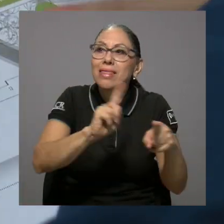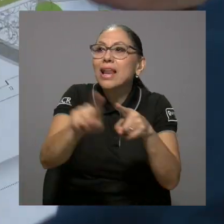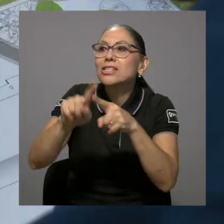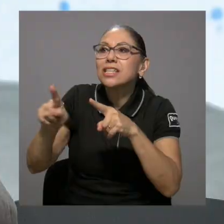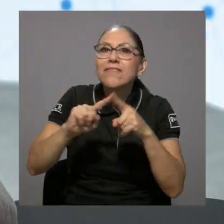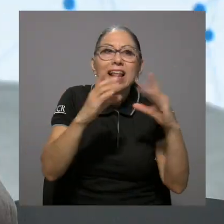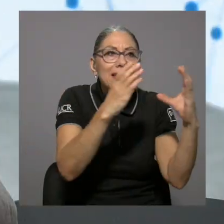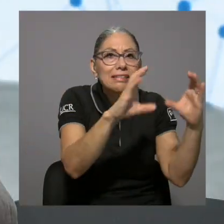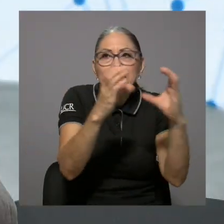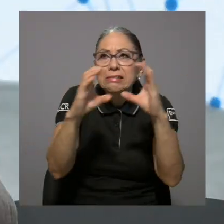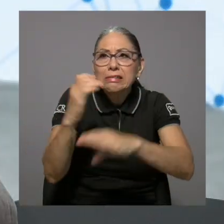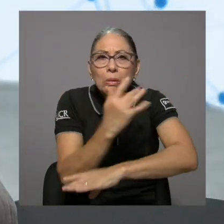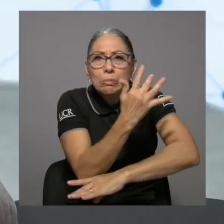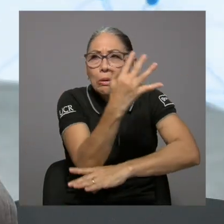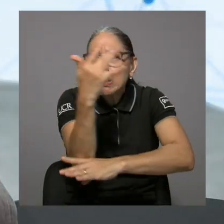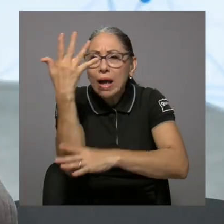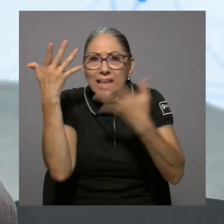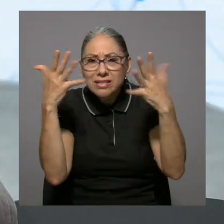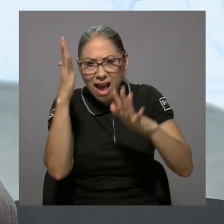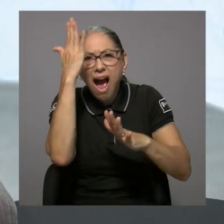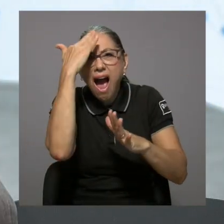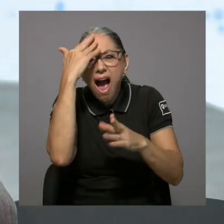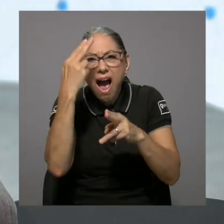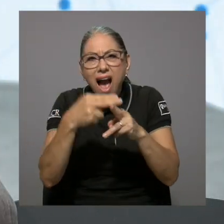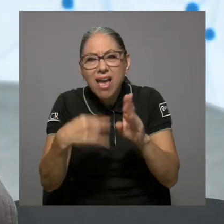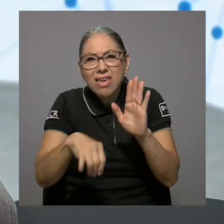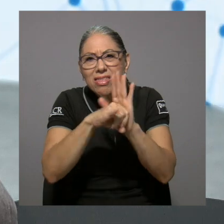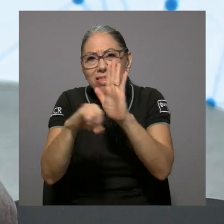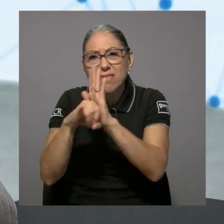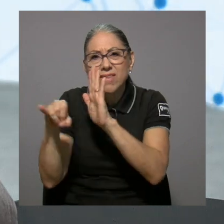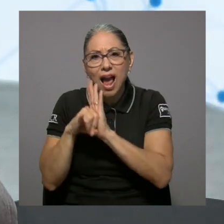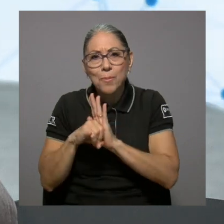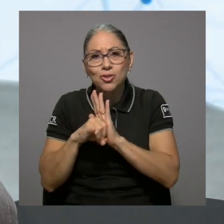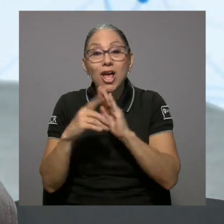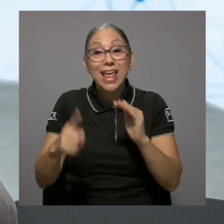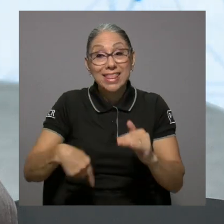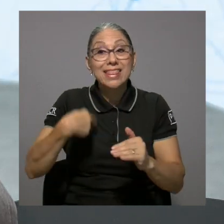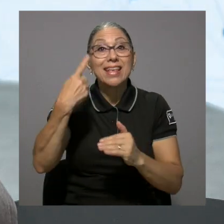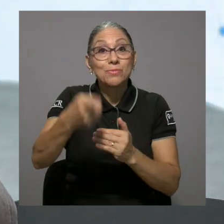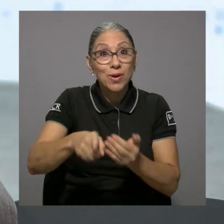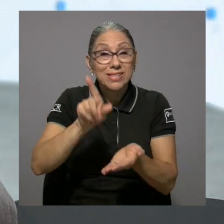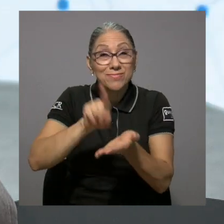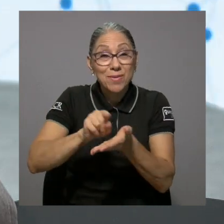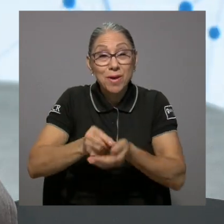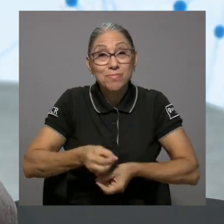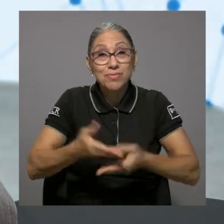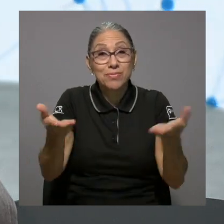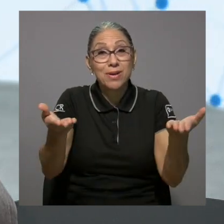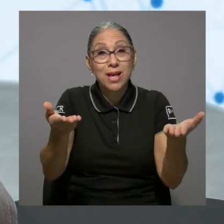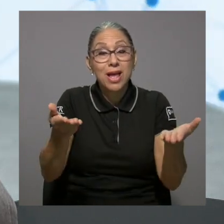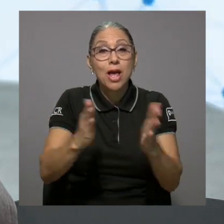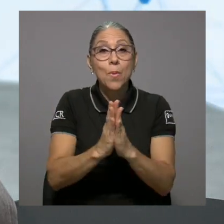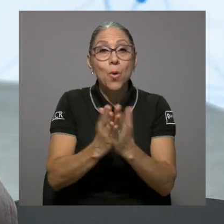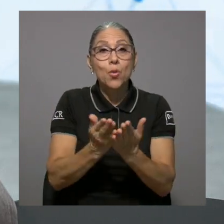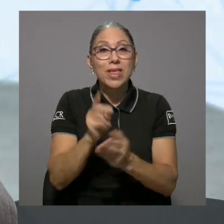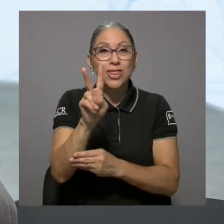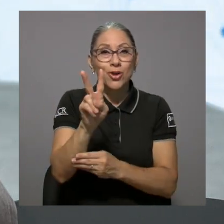identificamos y luego vamos a sacar el volumen 2, que está de la H a la